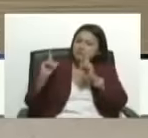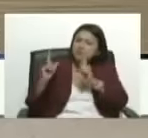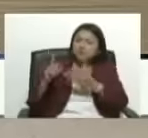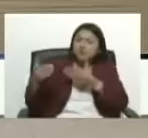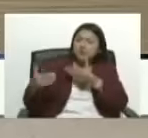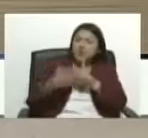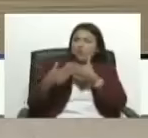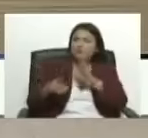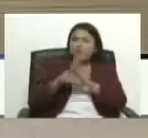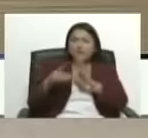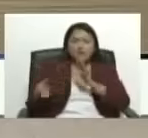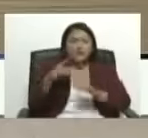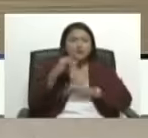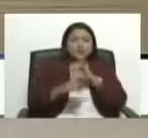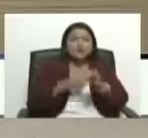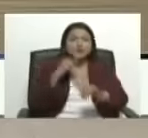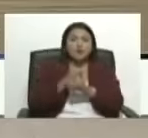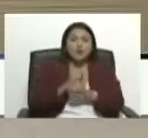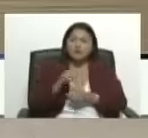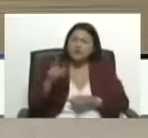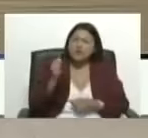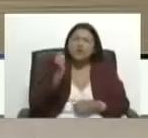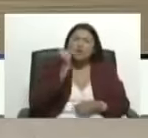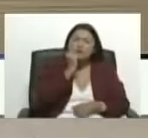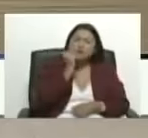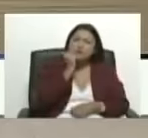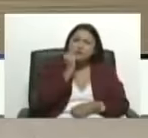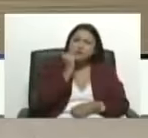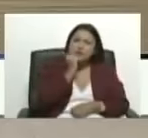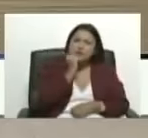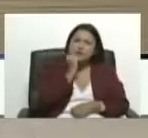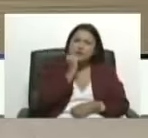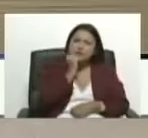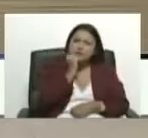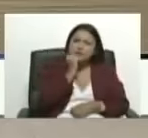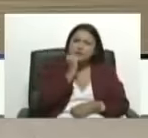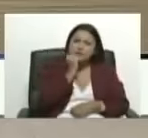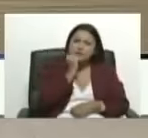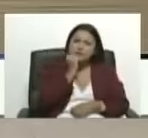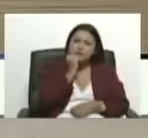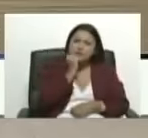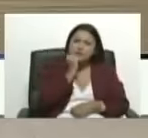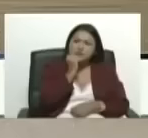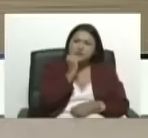violentando el derecho internacional? Son unos vulgares y lo hacen porque